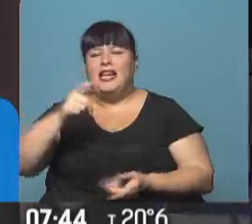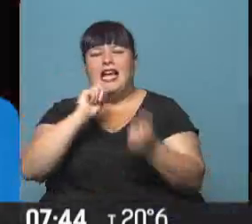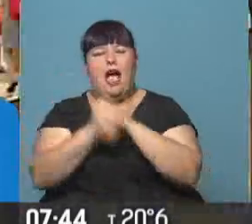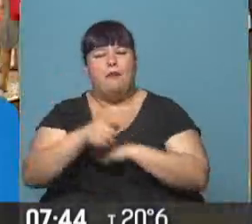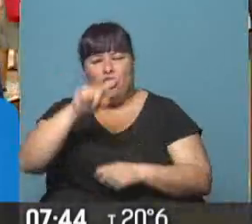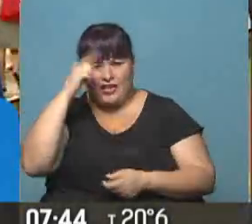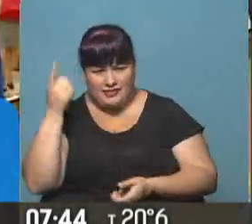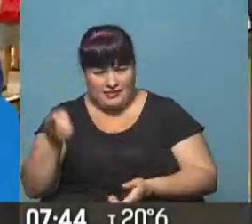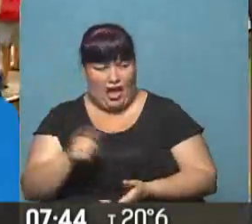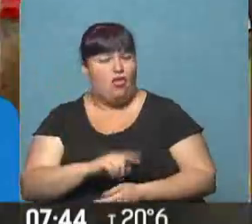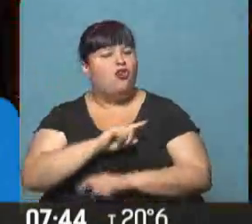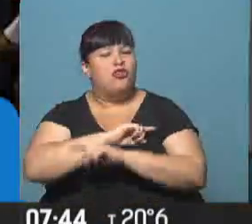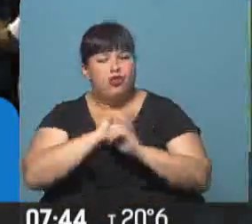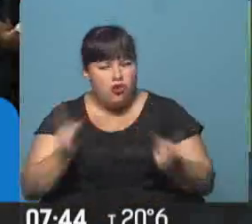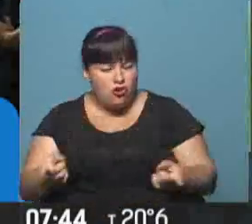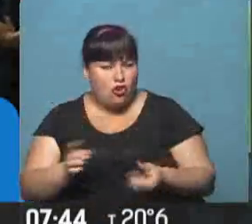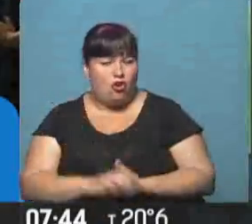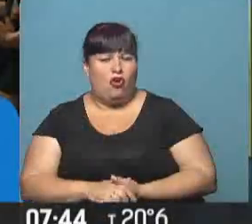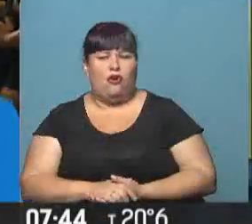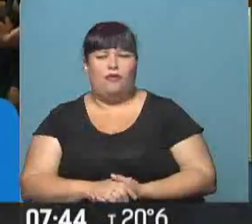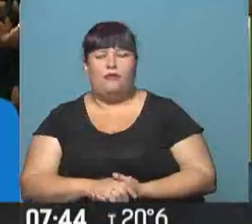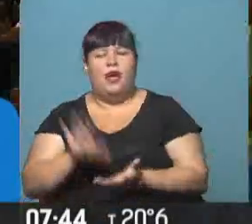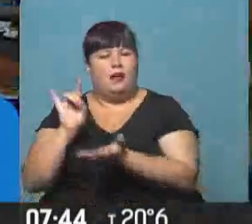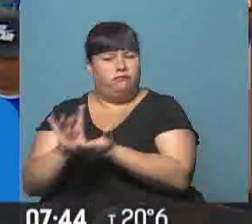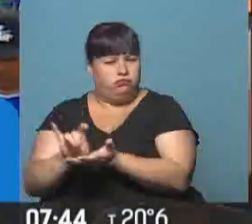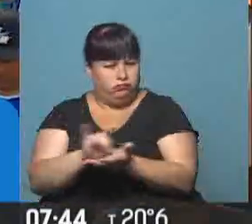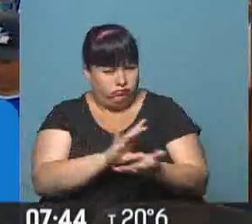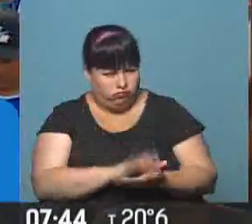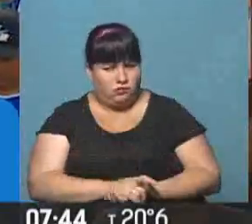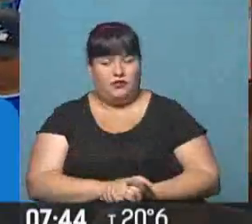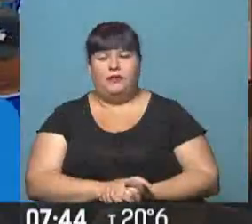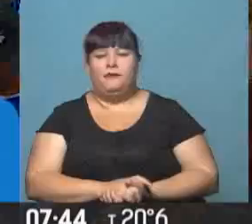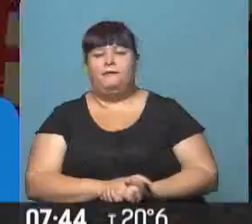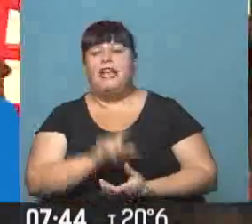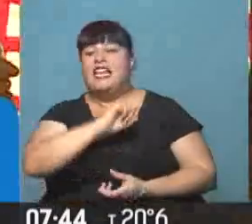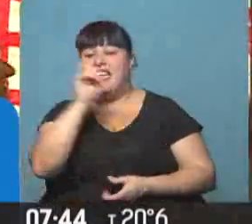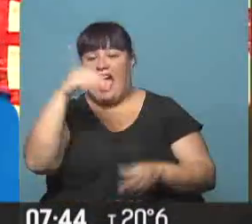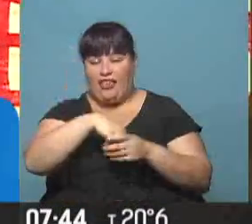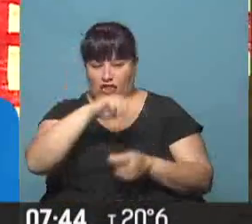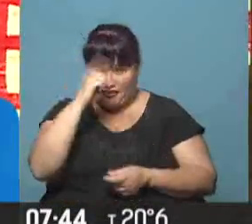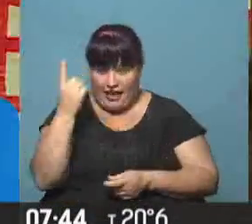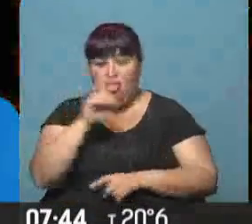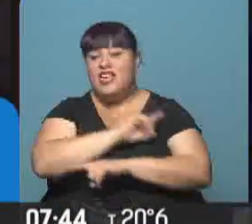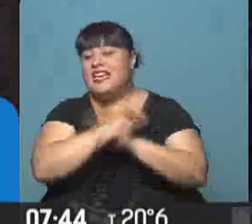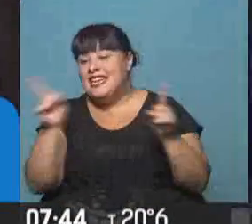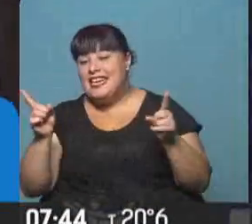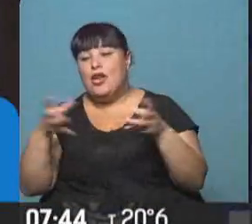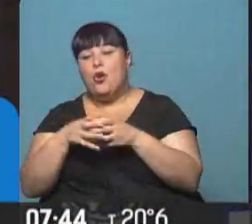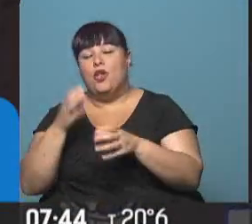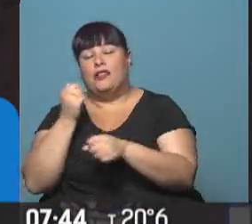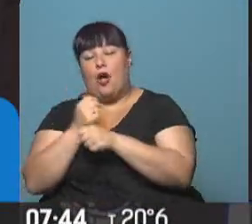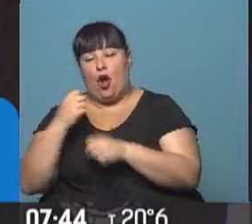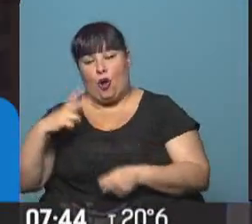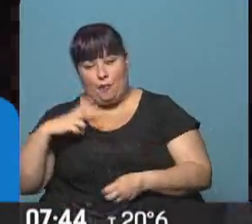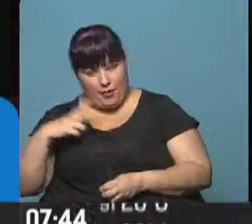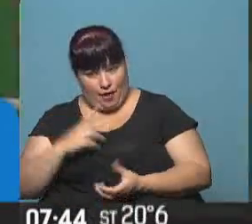Estado! ¡No a los despidos ni en el Estado ni en el sector privado!